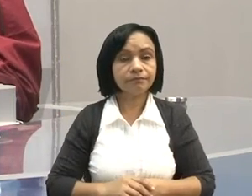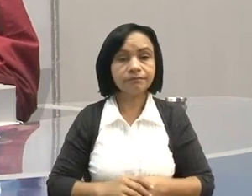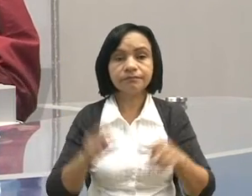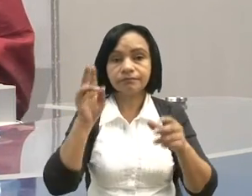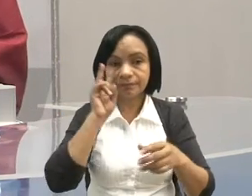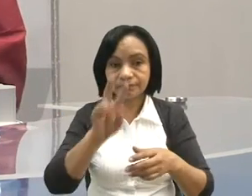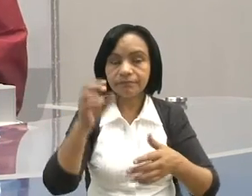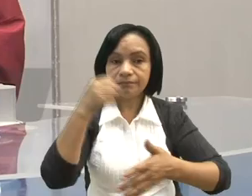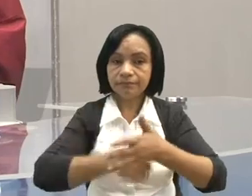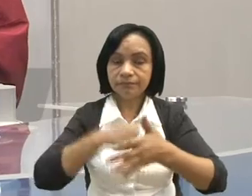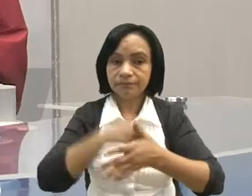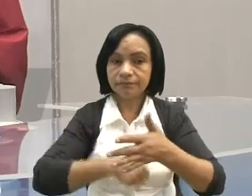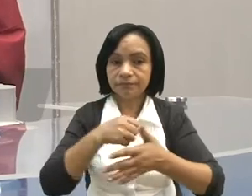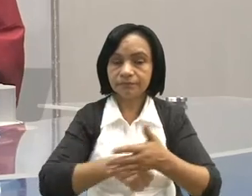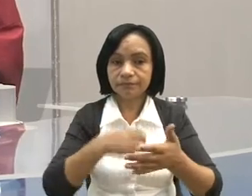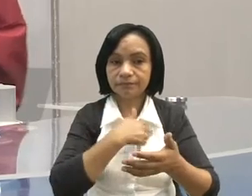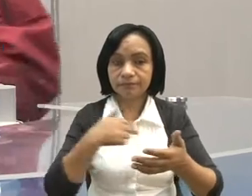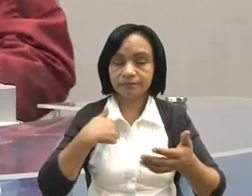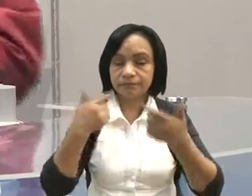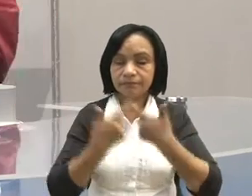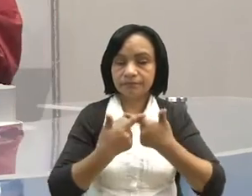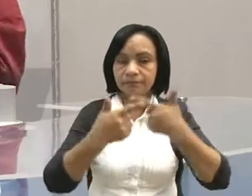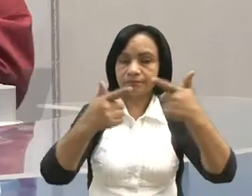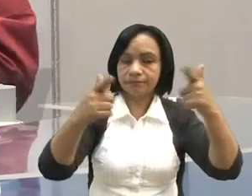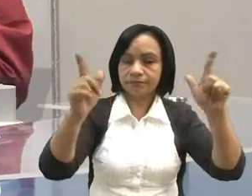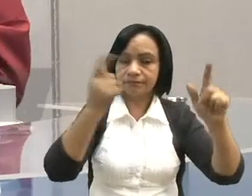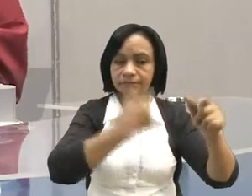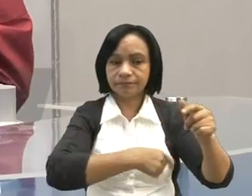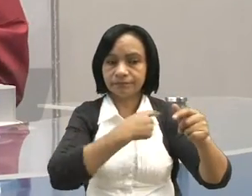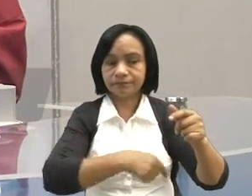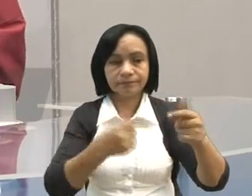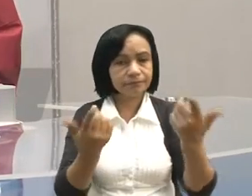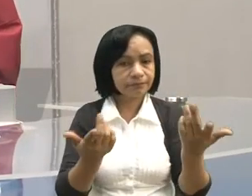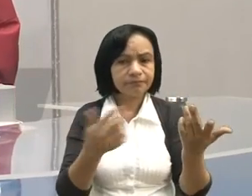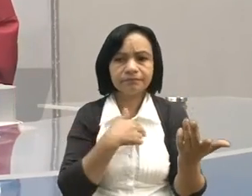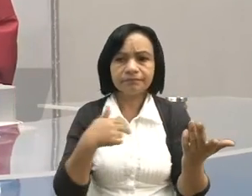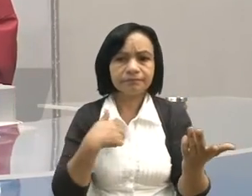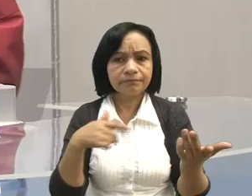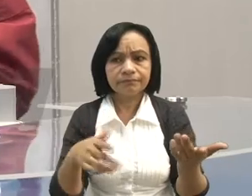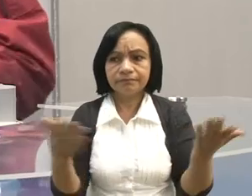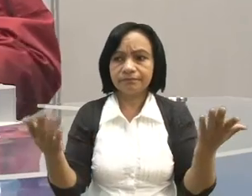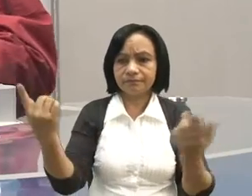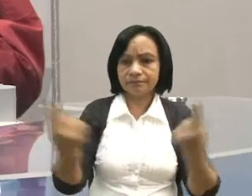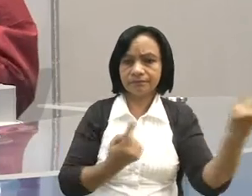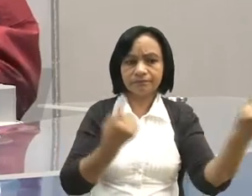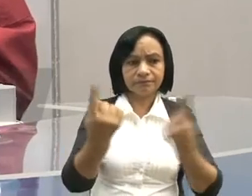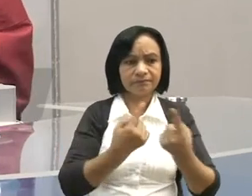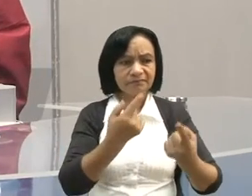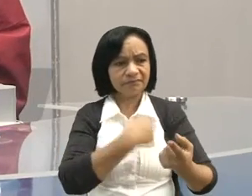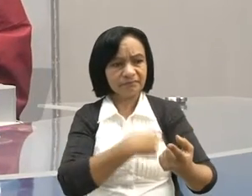vino el reto, porque no solamente era la gratuidad, bueno, de todos los niños en las escuelas, que bueno, ¿qué hacemos ahora? Encontraste una